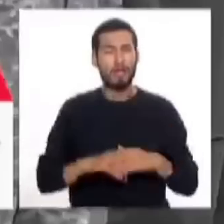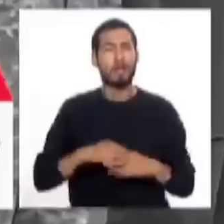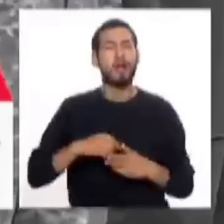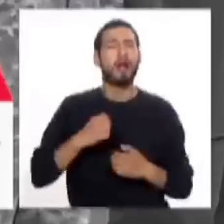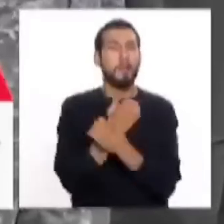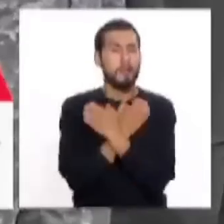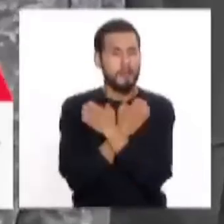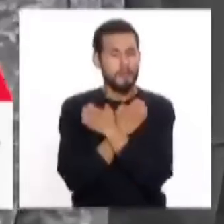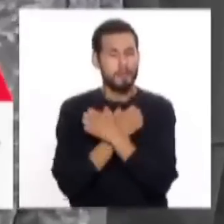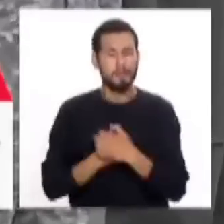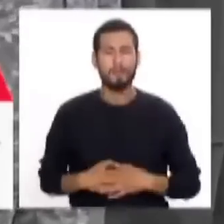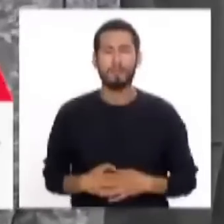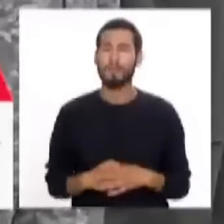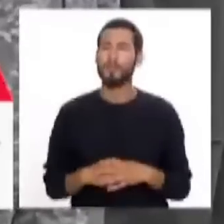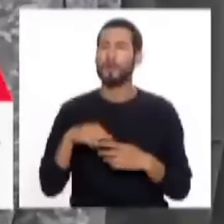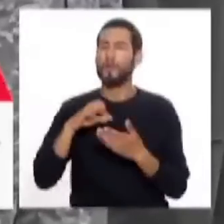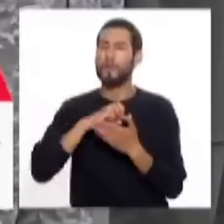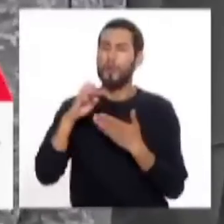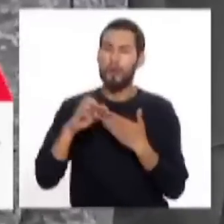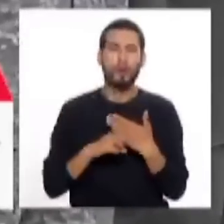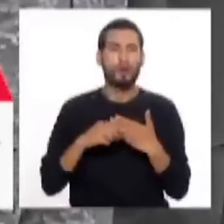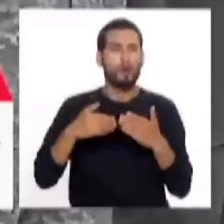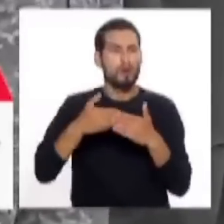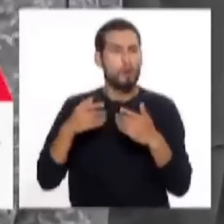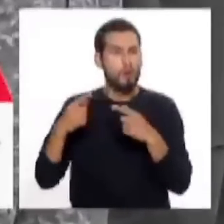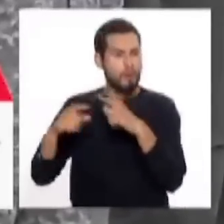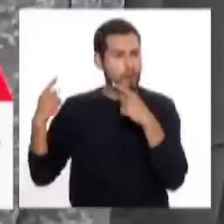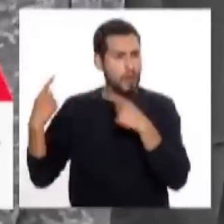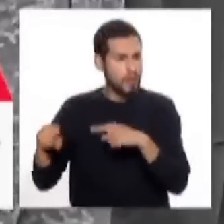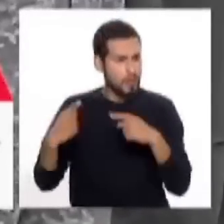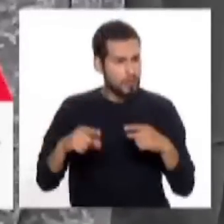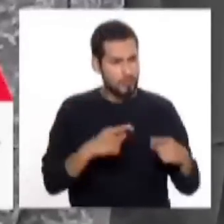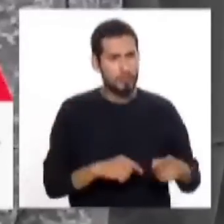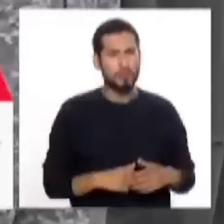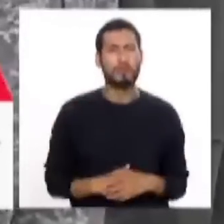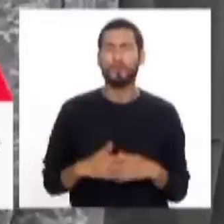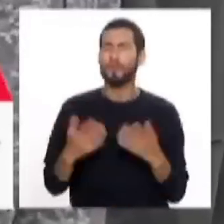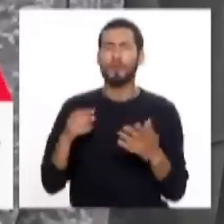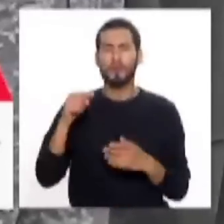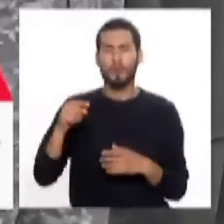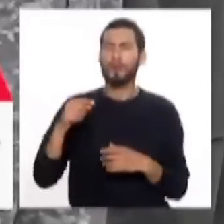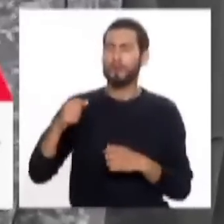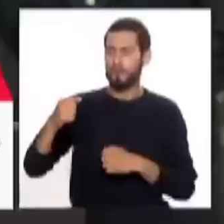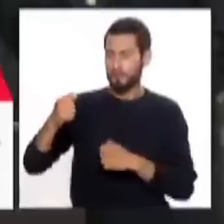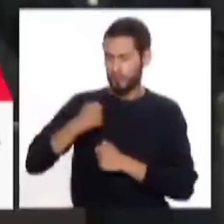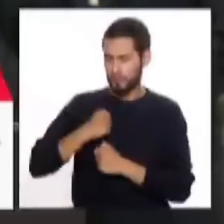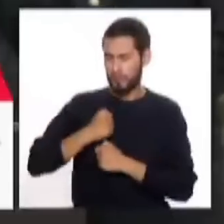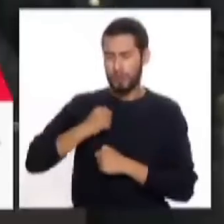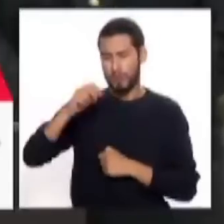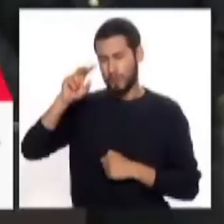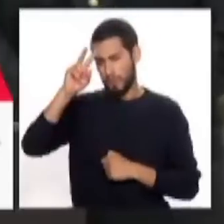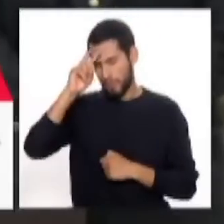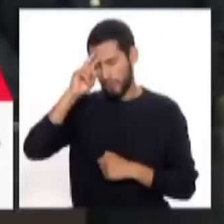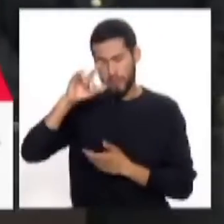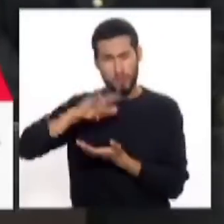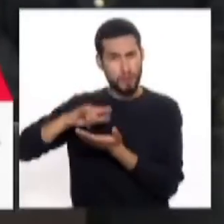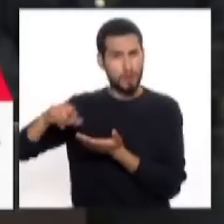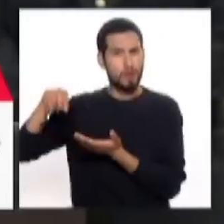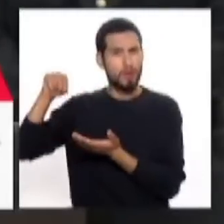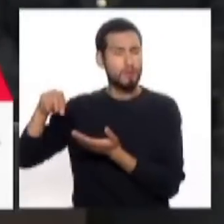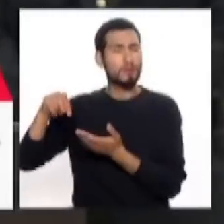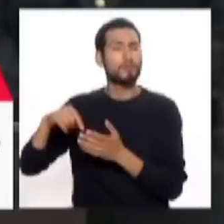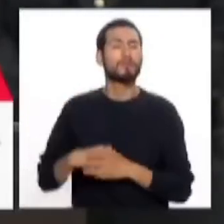Lambayeque, y contará con un programa de prevención de accidentes elaborado por la Fuerza Aérea del Perú, que se pondrá en